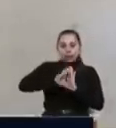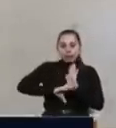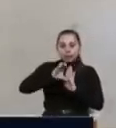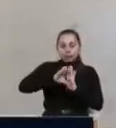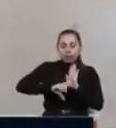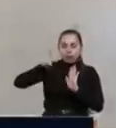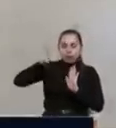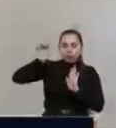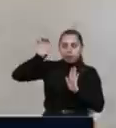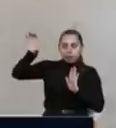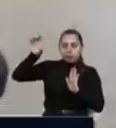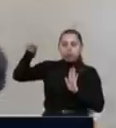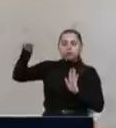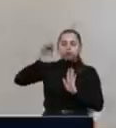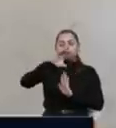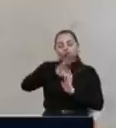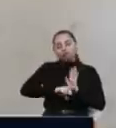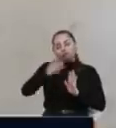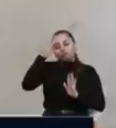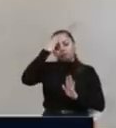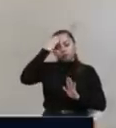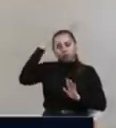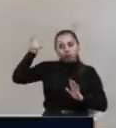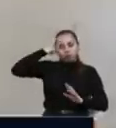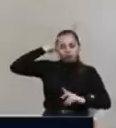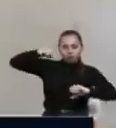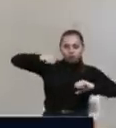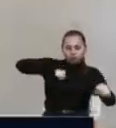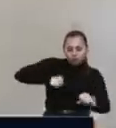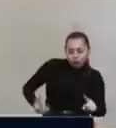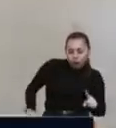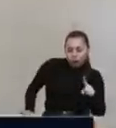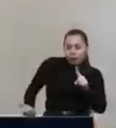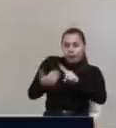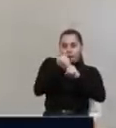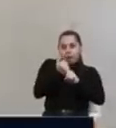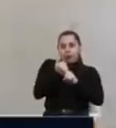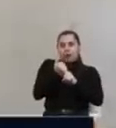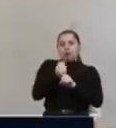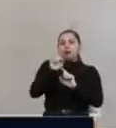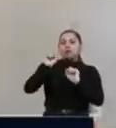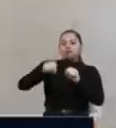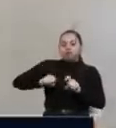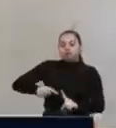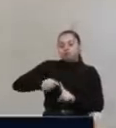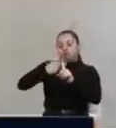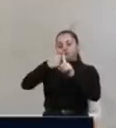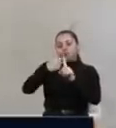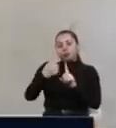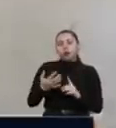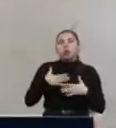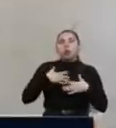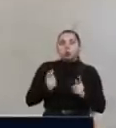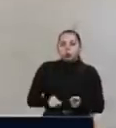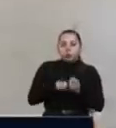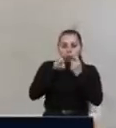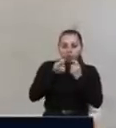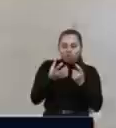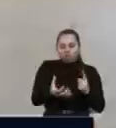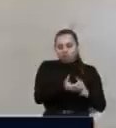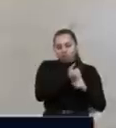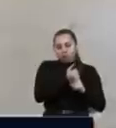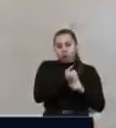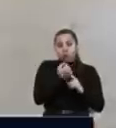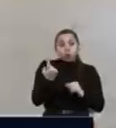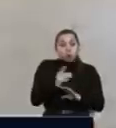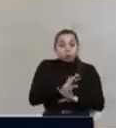al país que hizo toda la inteligencia para que este resultado positivo se produjera. Y